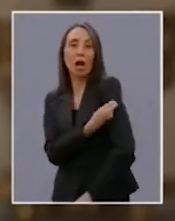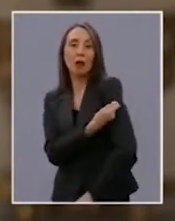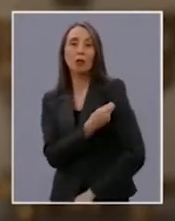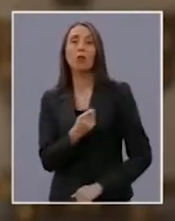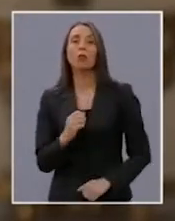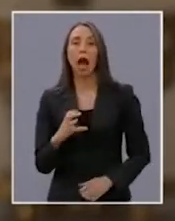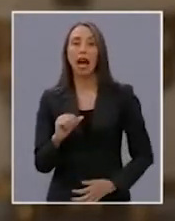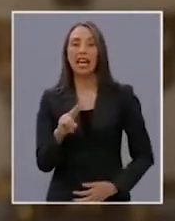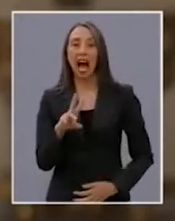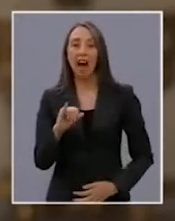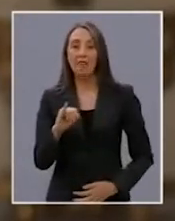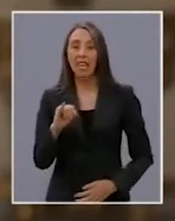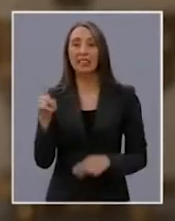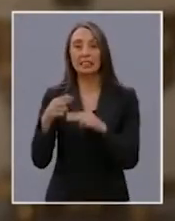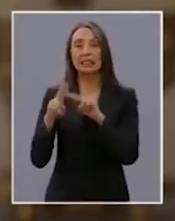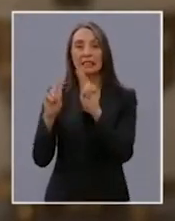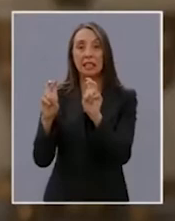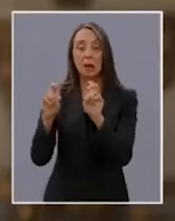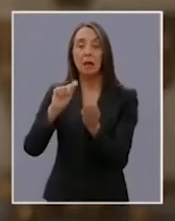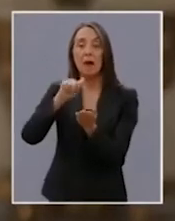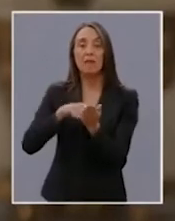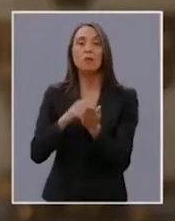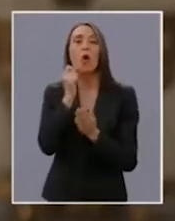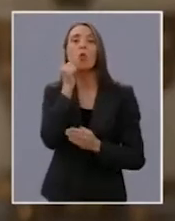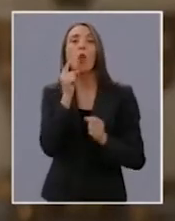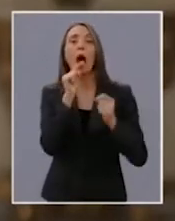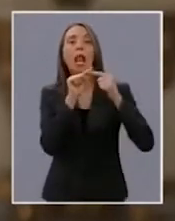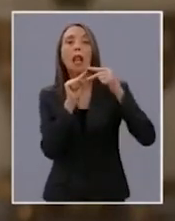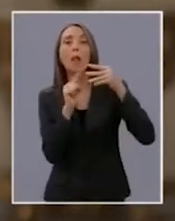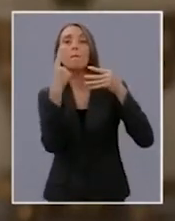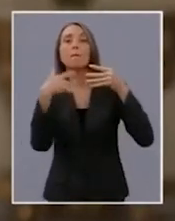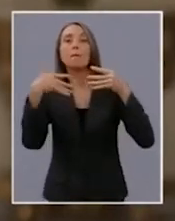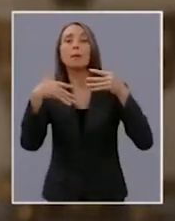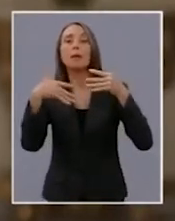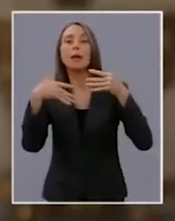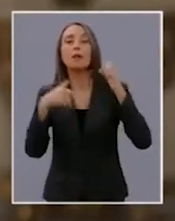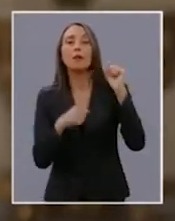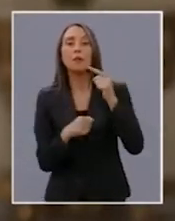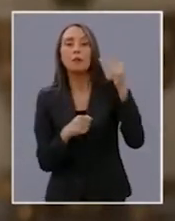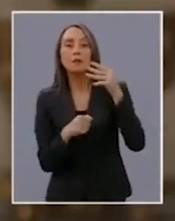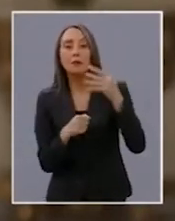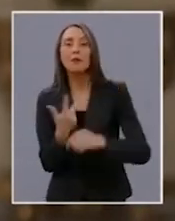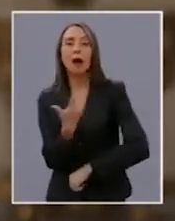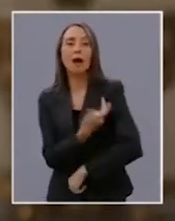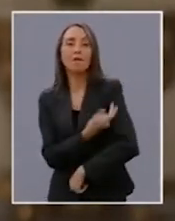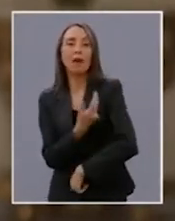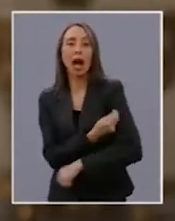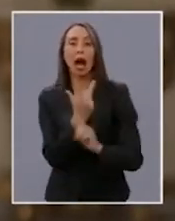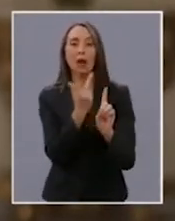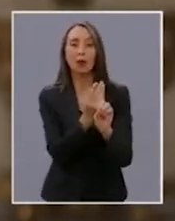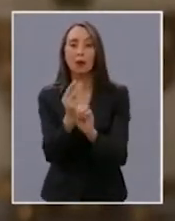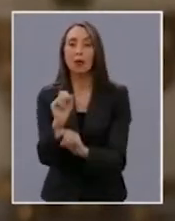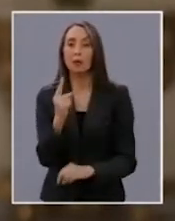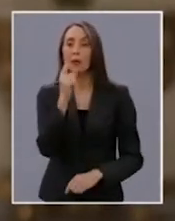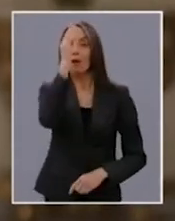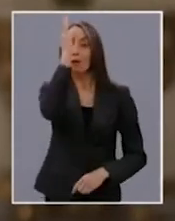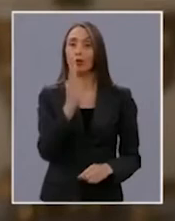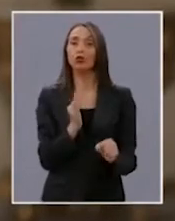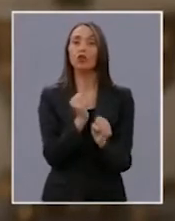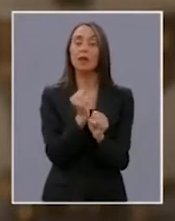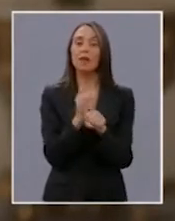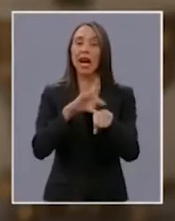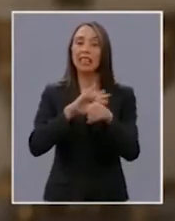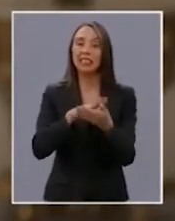CABEI, hemos fijado un orden de prioridad para el proceso de vacunación. Además de comenzar con el personal de salud